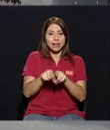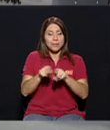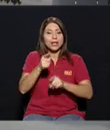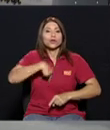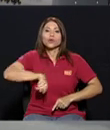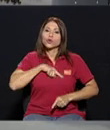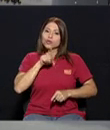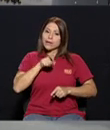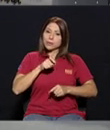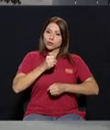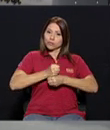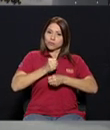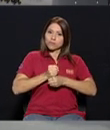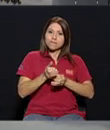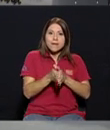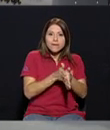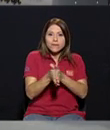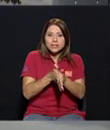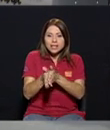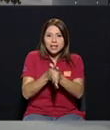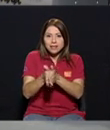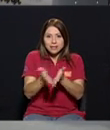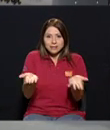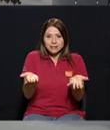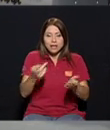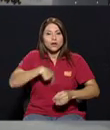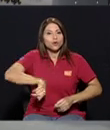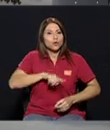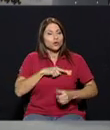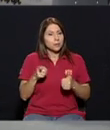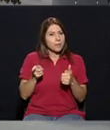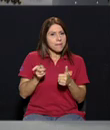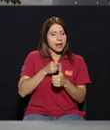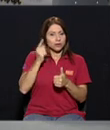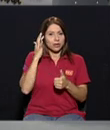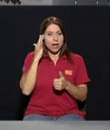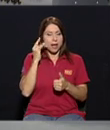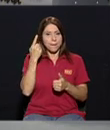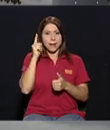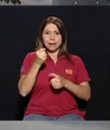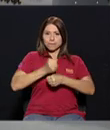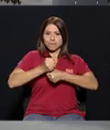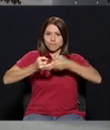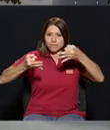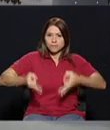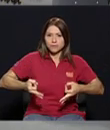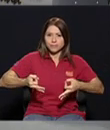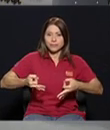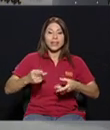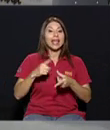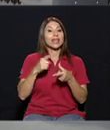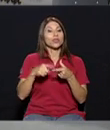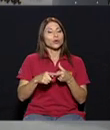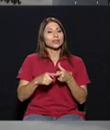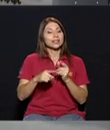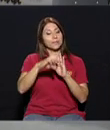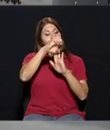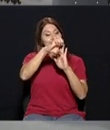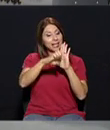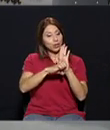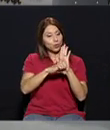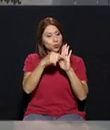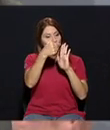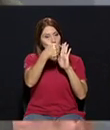ser eficientes en lo que hacemos. Nosotros somos los primeros que nos preocupamos por esa eficiencia. Entonces, el Estatuto de